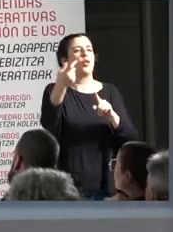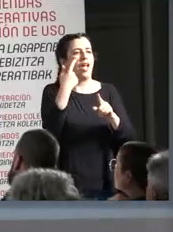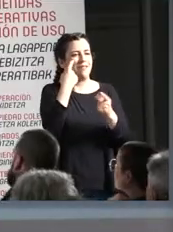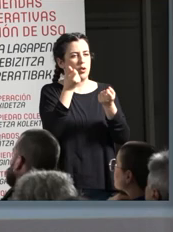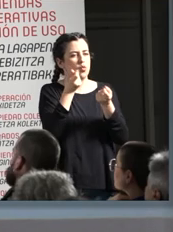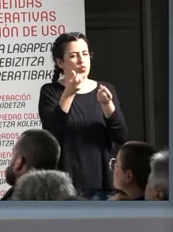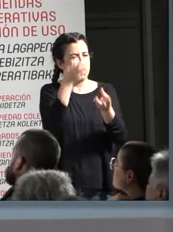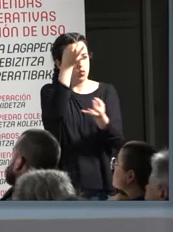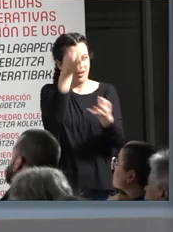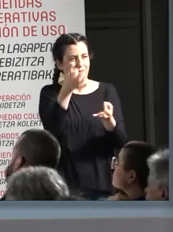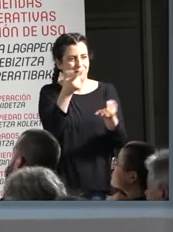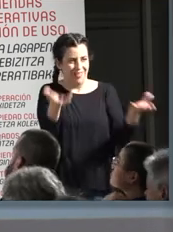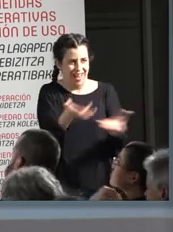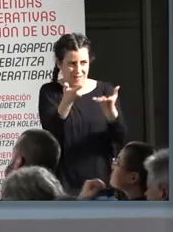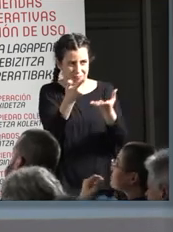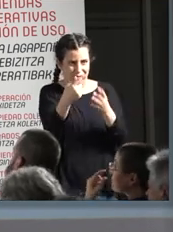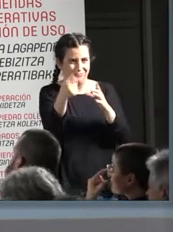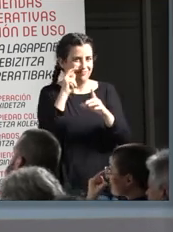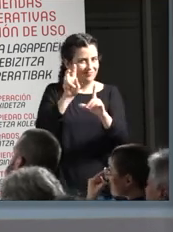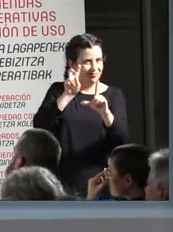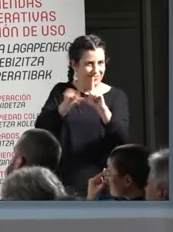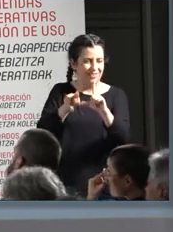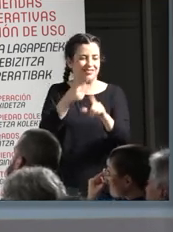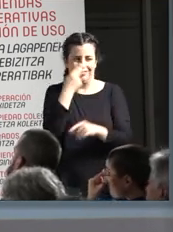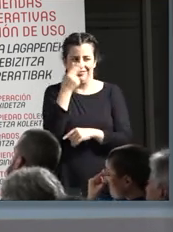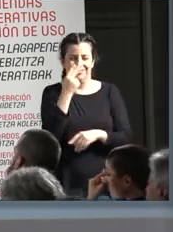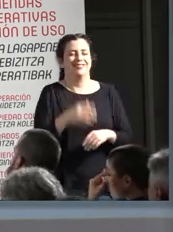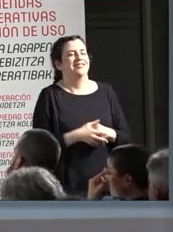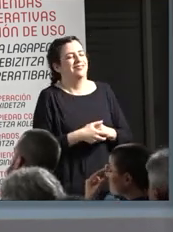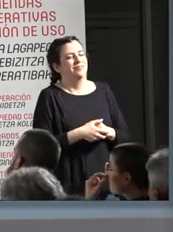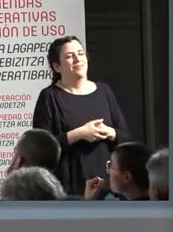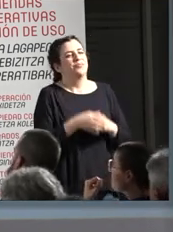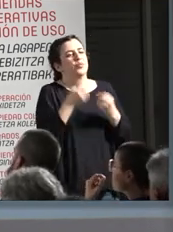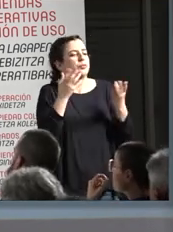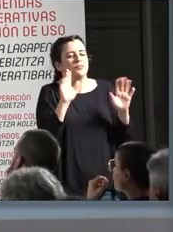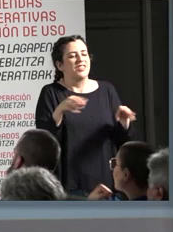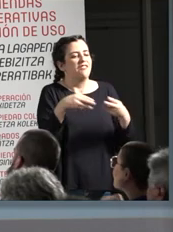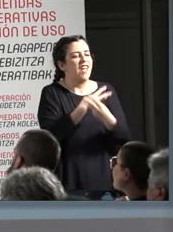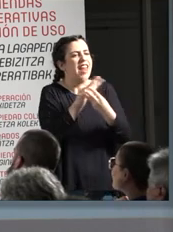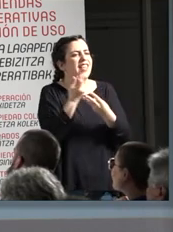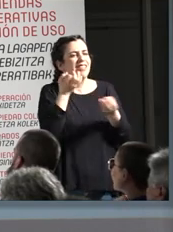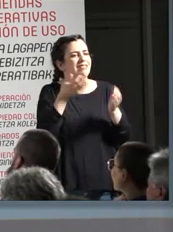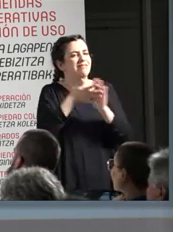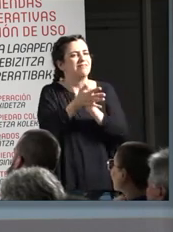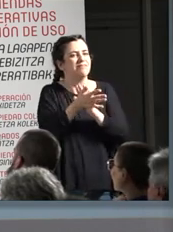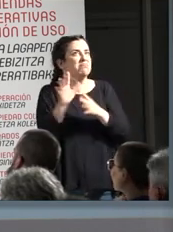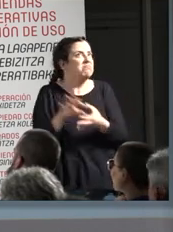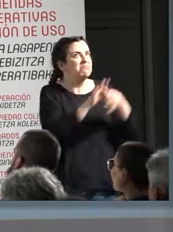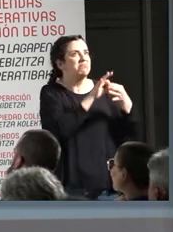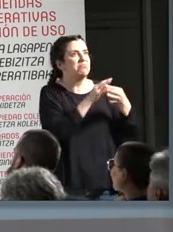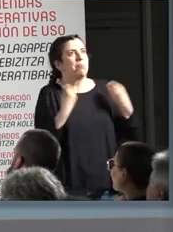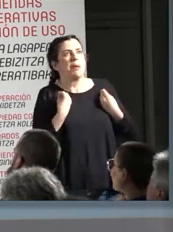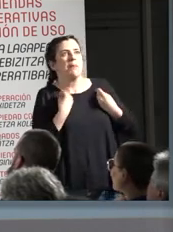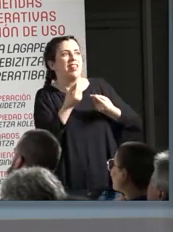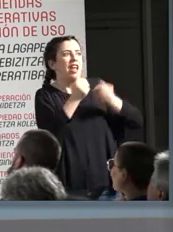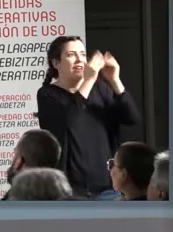interesante. Luego, bueno, ¿qué pinta FIARE en todo esto de la vivienda colaborativa? Quería